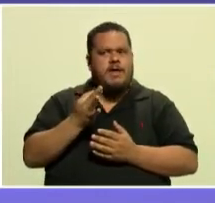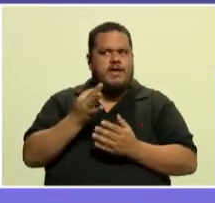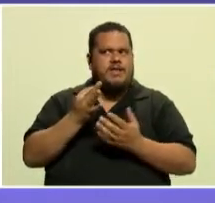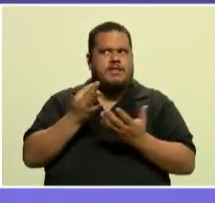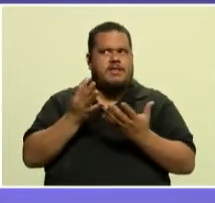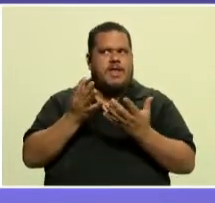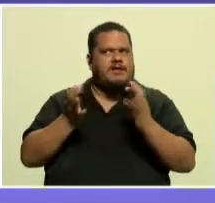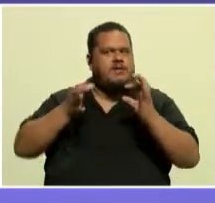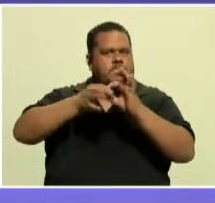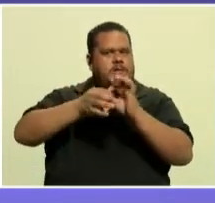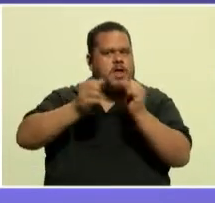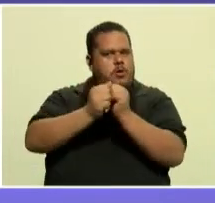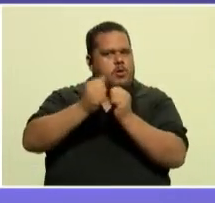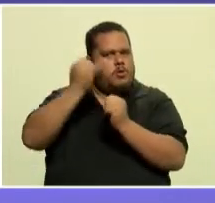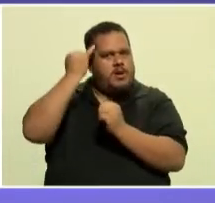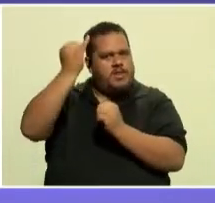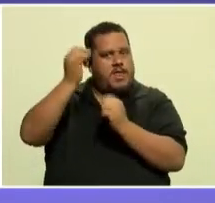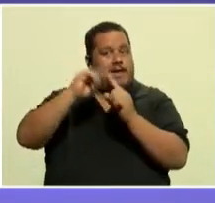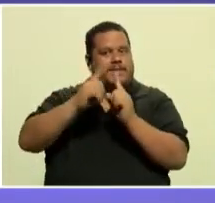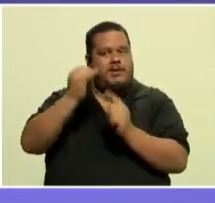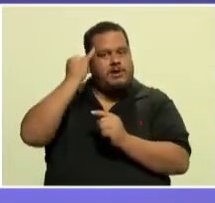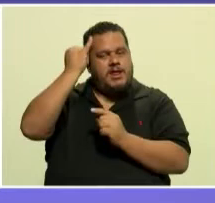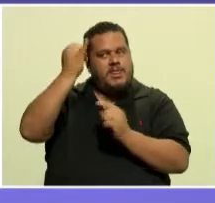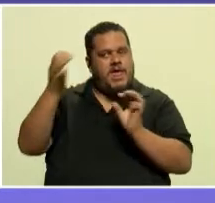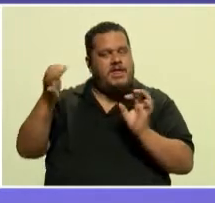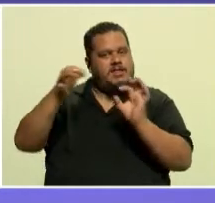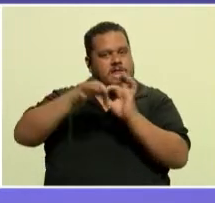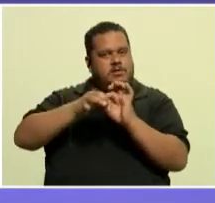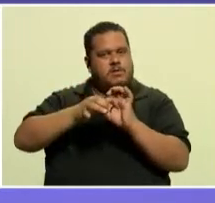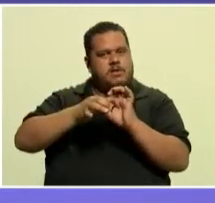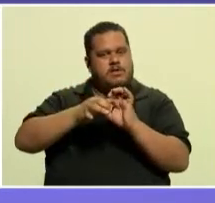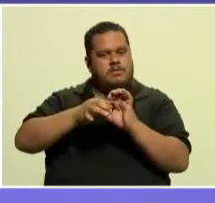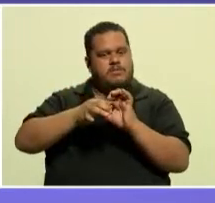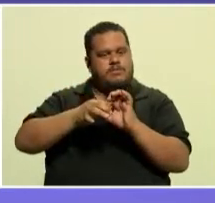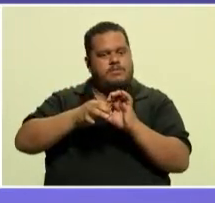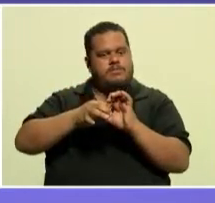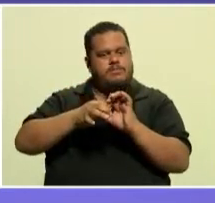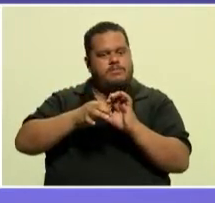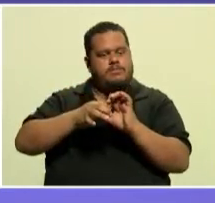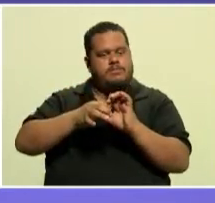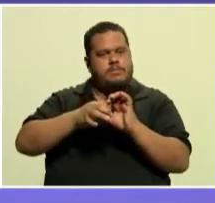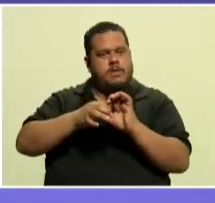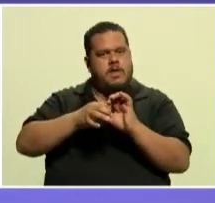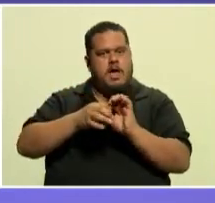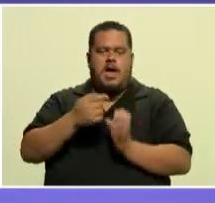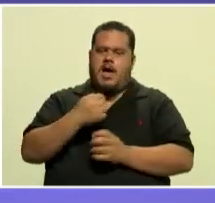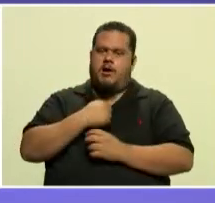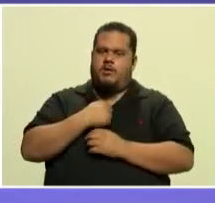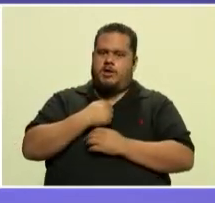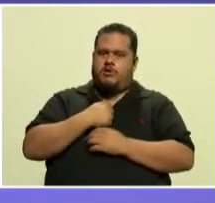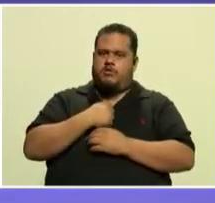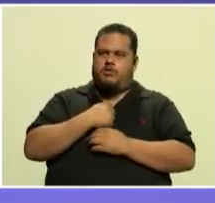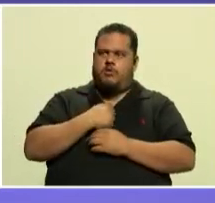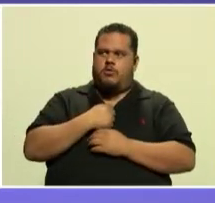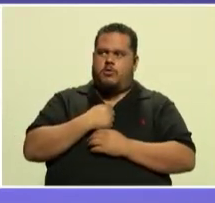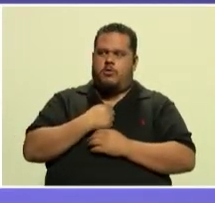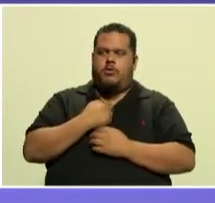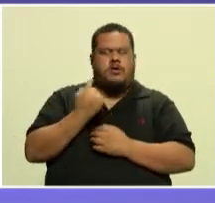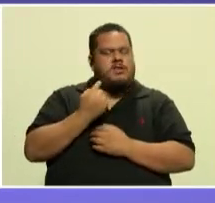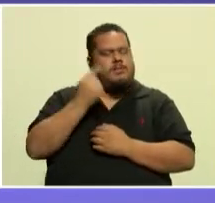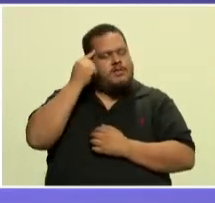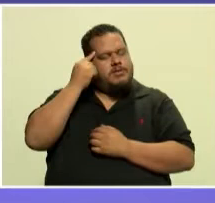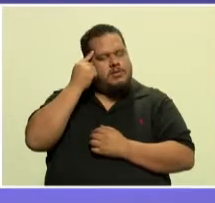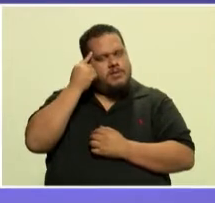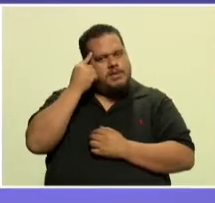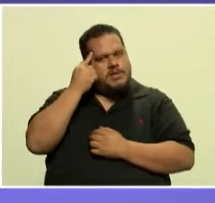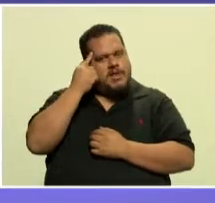idea, pero la idea está sujeto a lo que yo pienso, a lo que yo estoy siempre